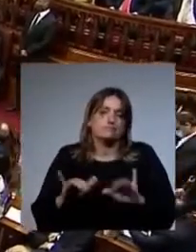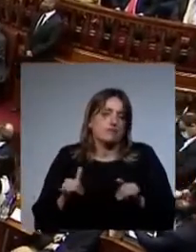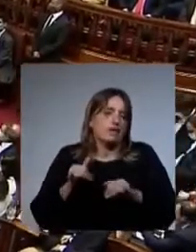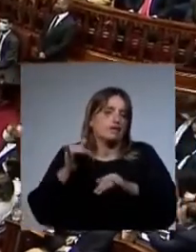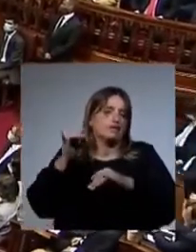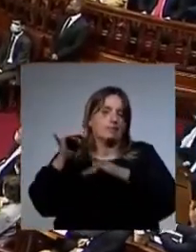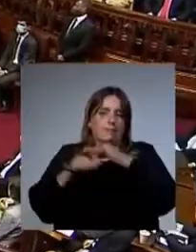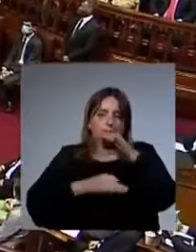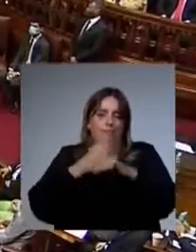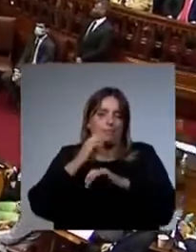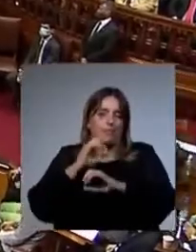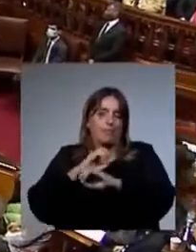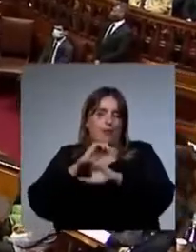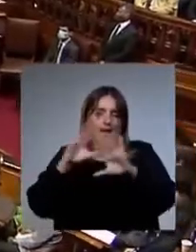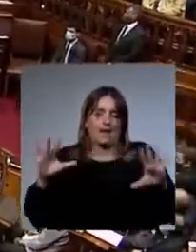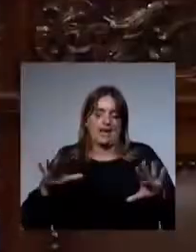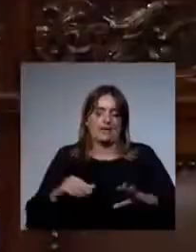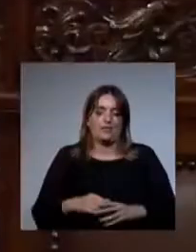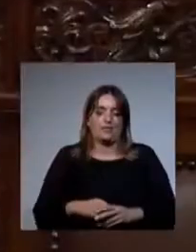explícita.